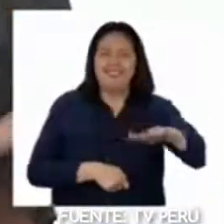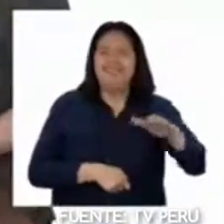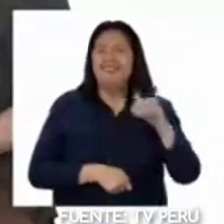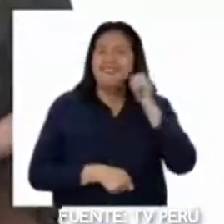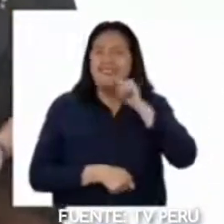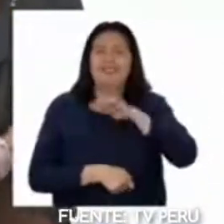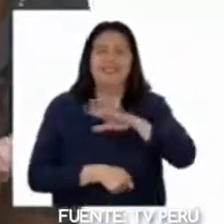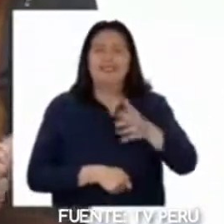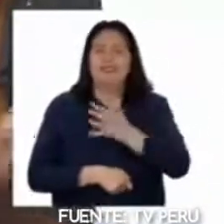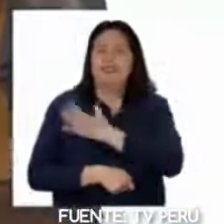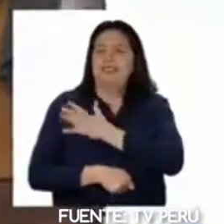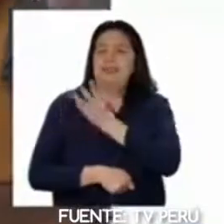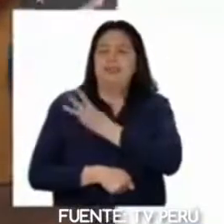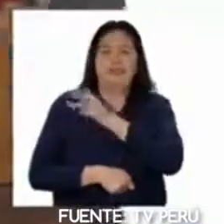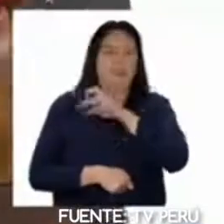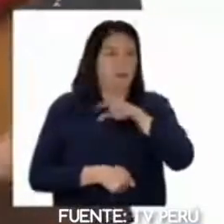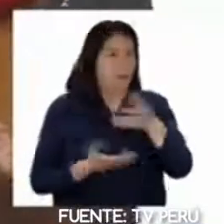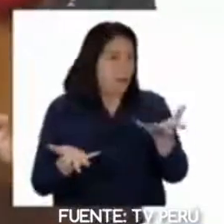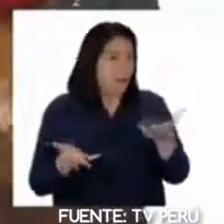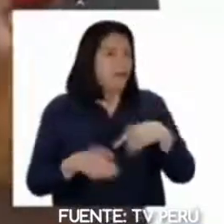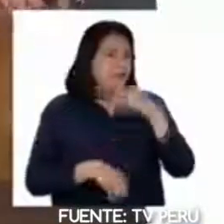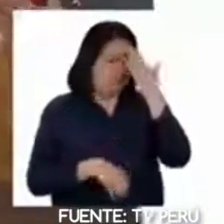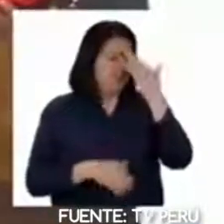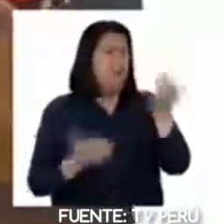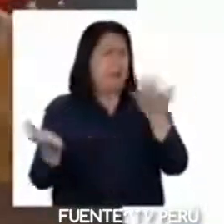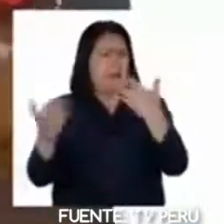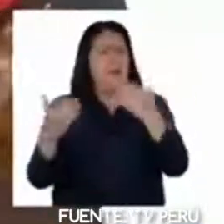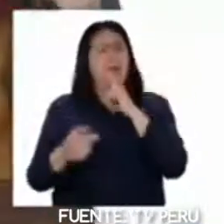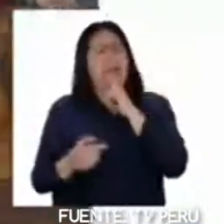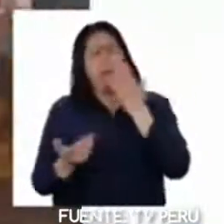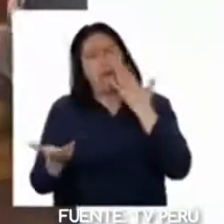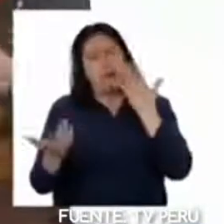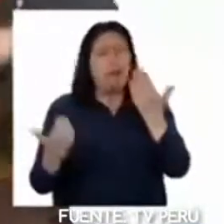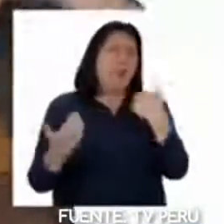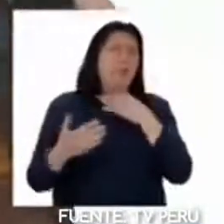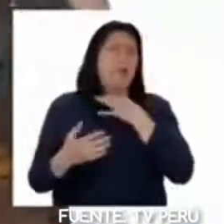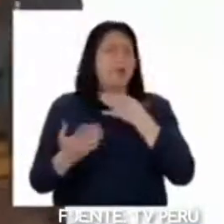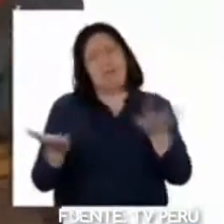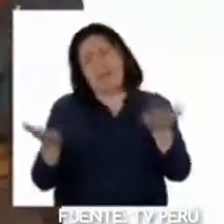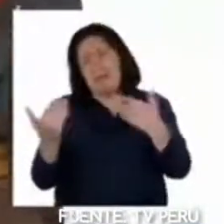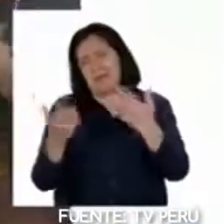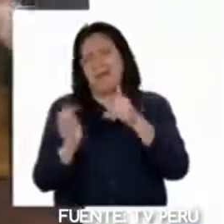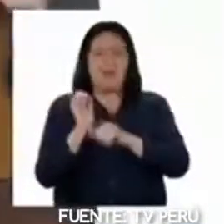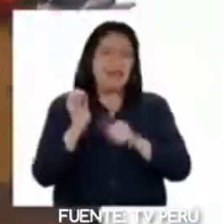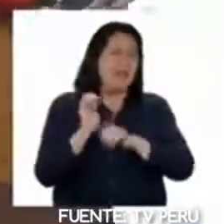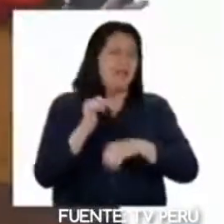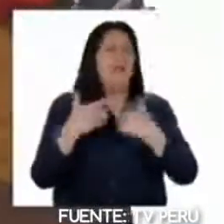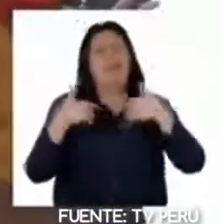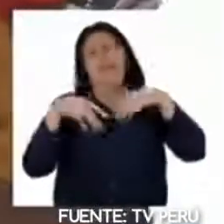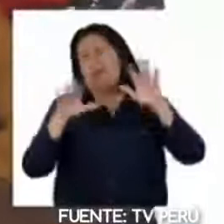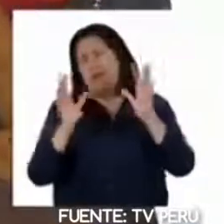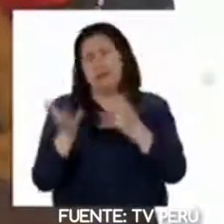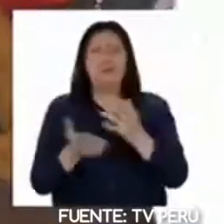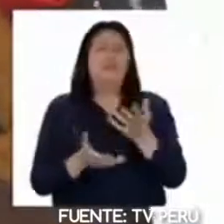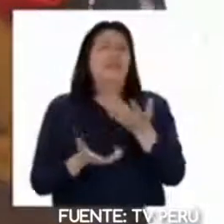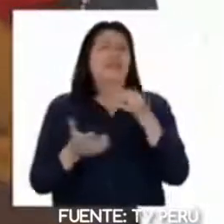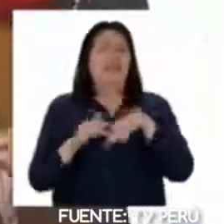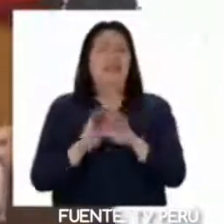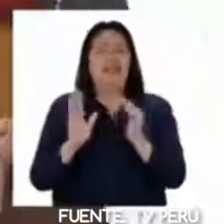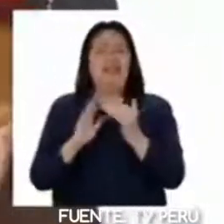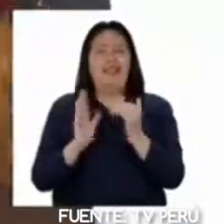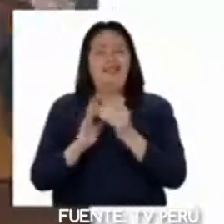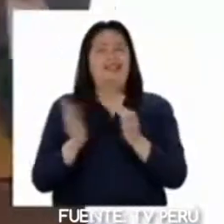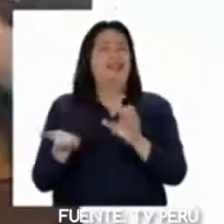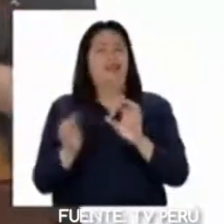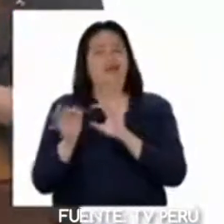chicas de quinto y sexto grado de primaria. Pero saben que pueden llamar a su mamá, a su papá, a sus abuelos, a sus hermanos, en fin, a todos los que estén en casa y se